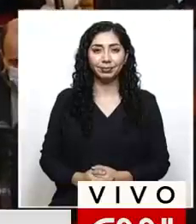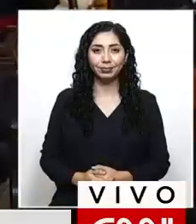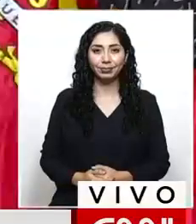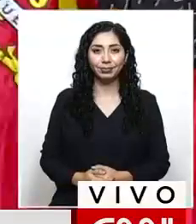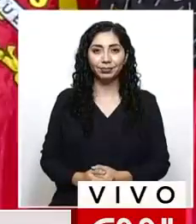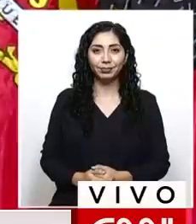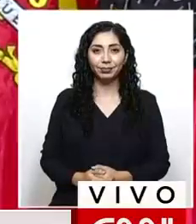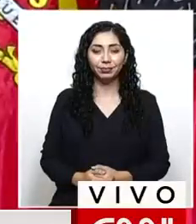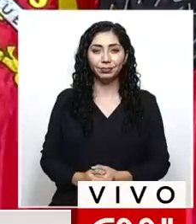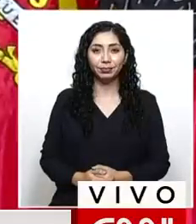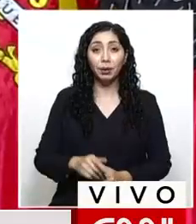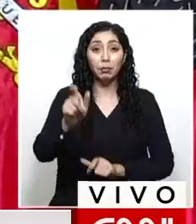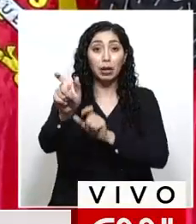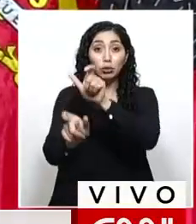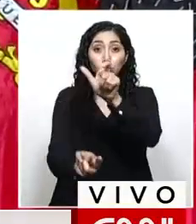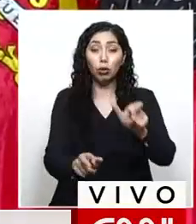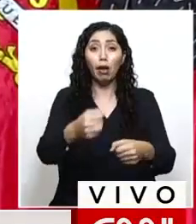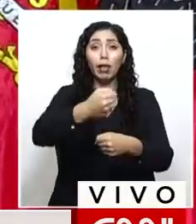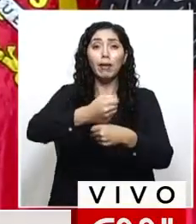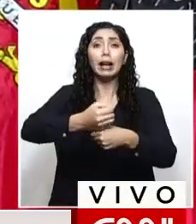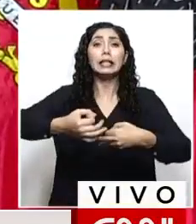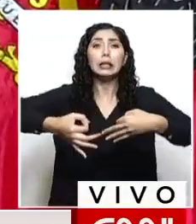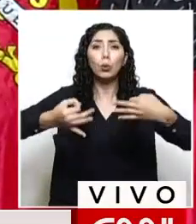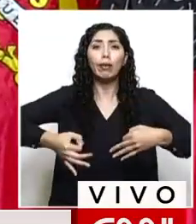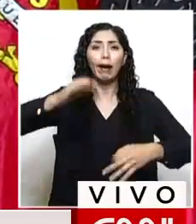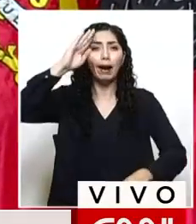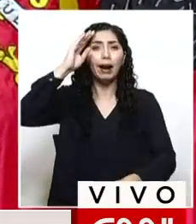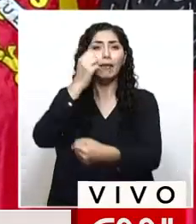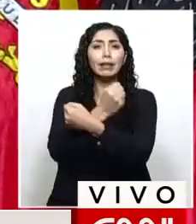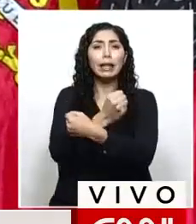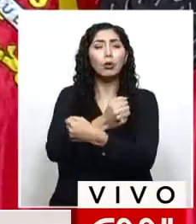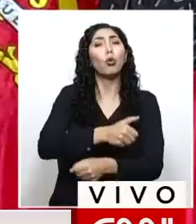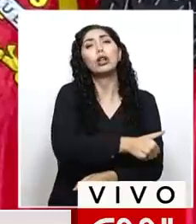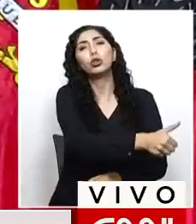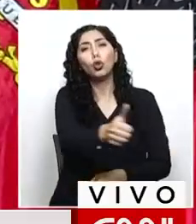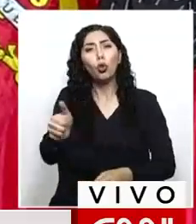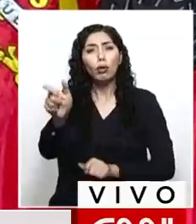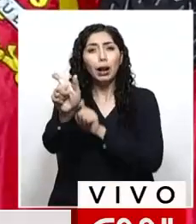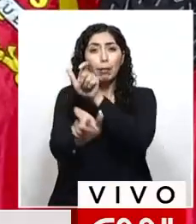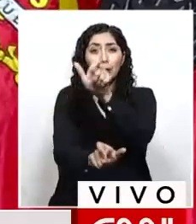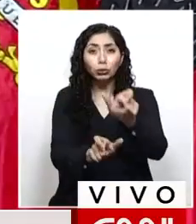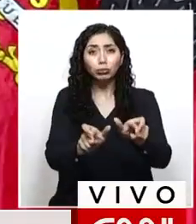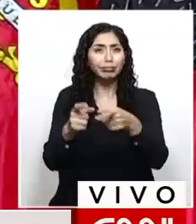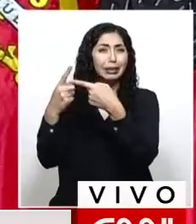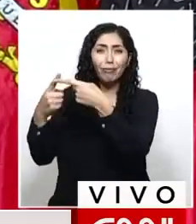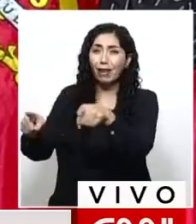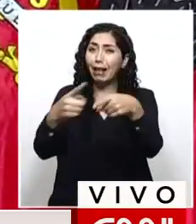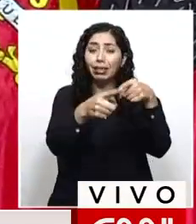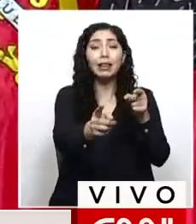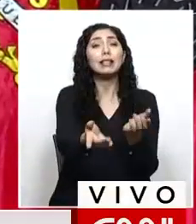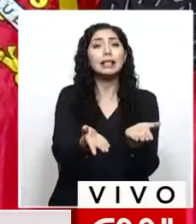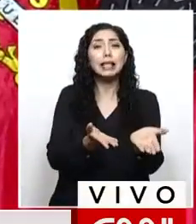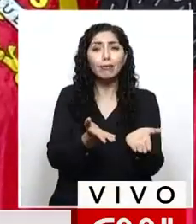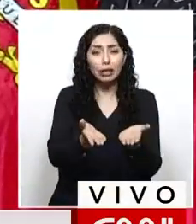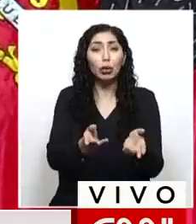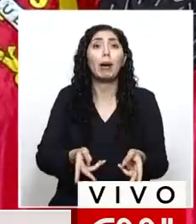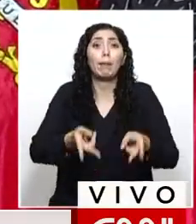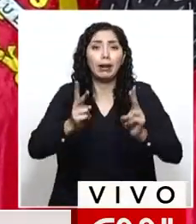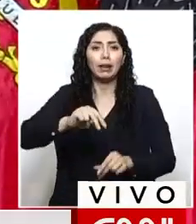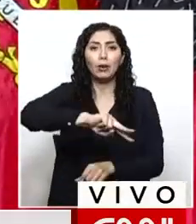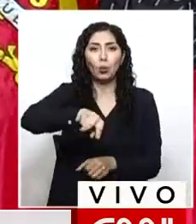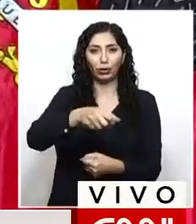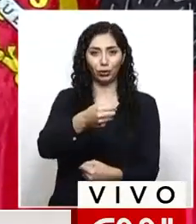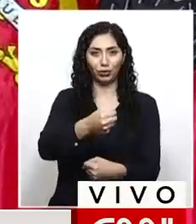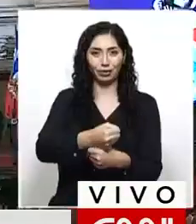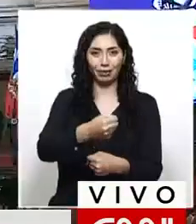Al personal de seguridad, carabineros y a todos quienes prestaron los más diversos servicios para habilitar nuestro trabajo.